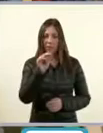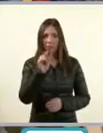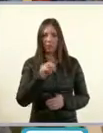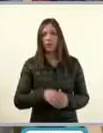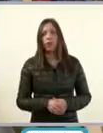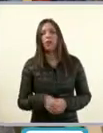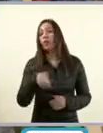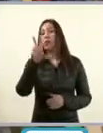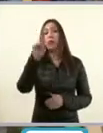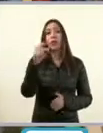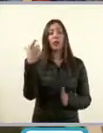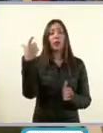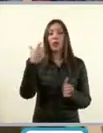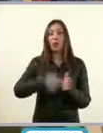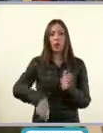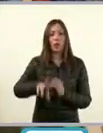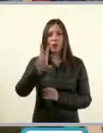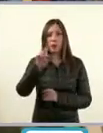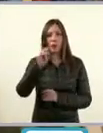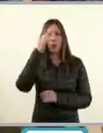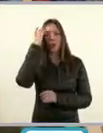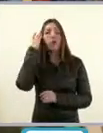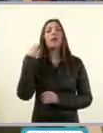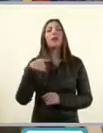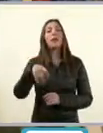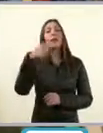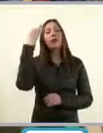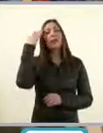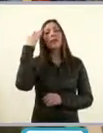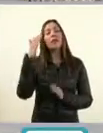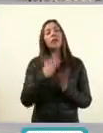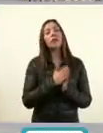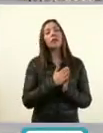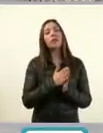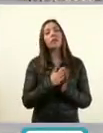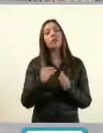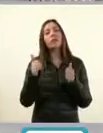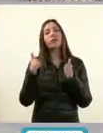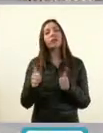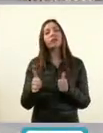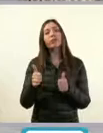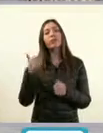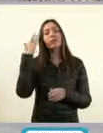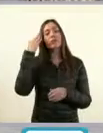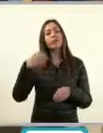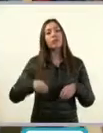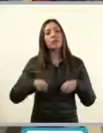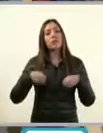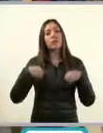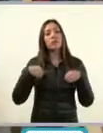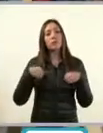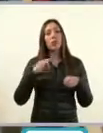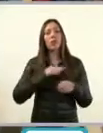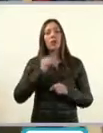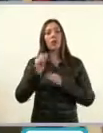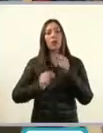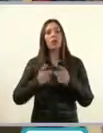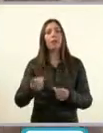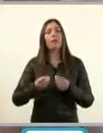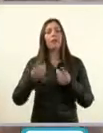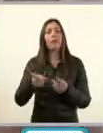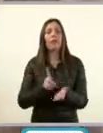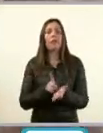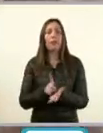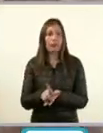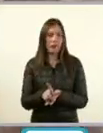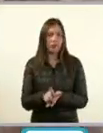No lo vas a comprar. La mera posesión, la mera tenencia material de la cosa, del inmueble, te genera esos derechos. Es